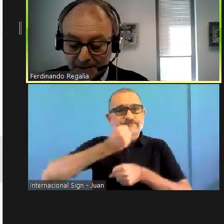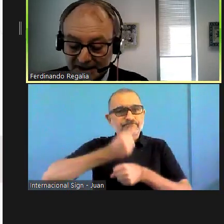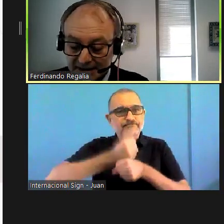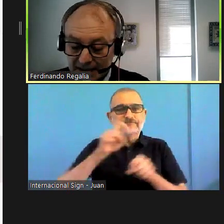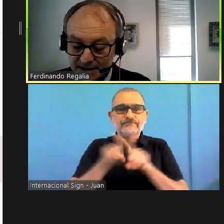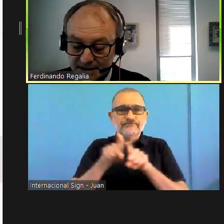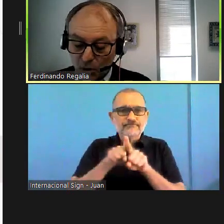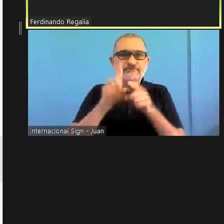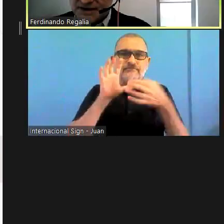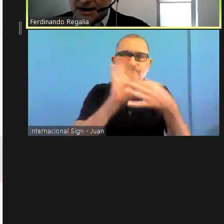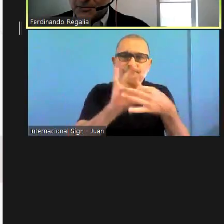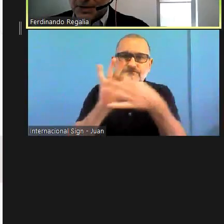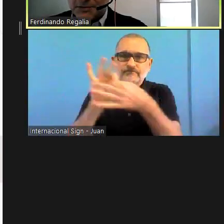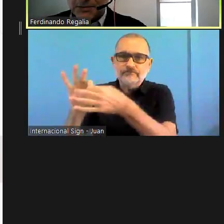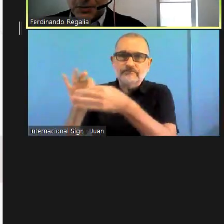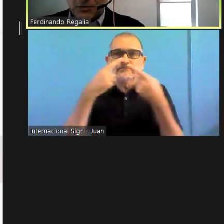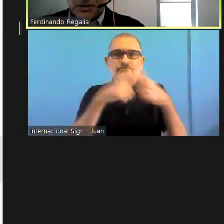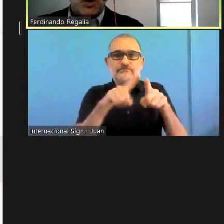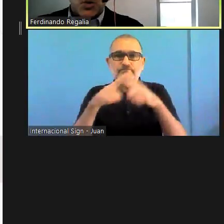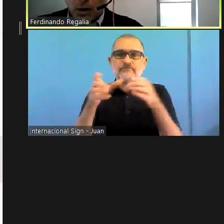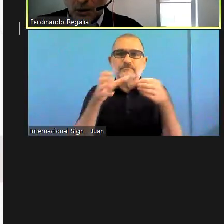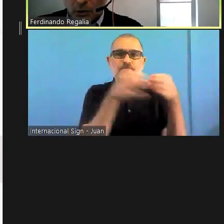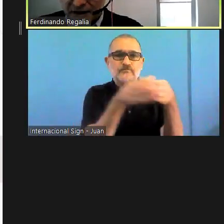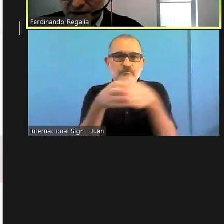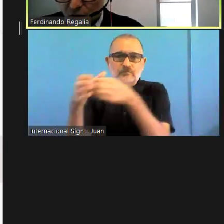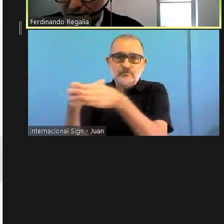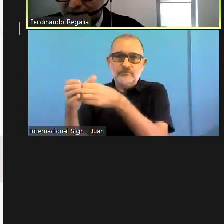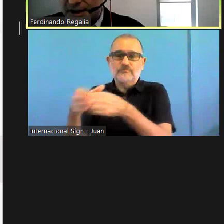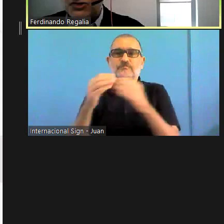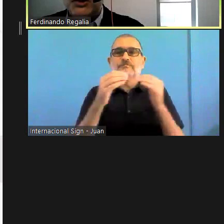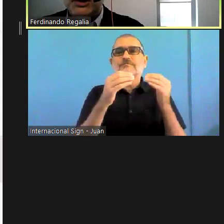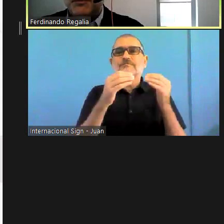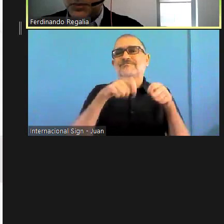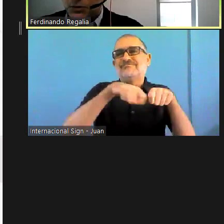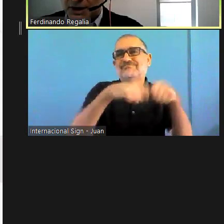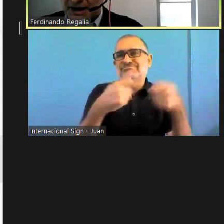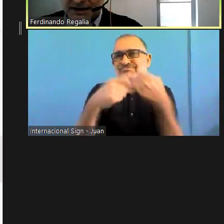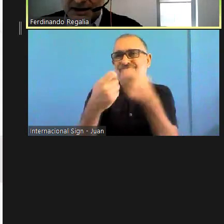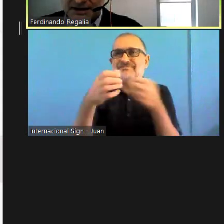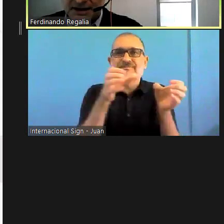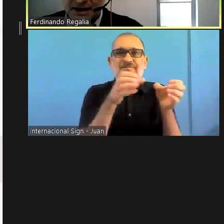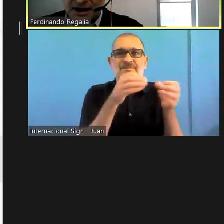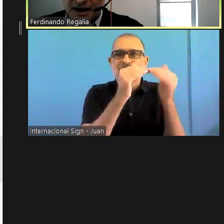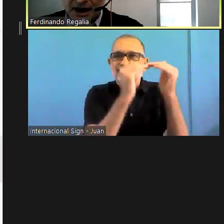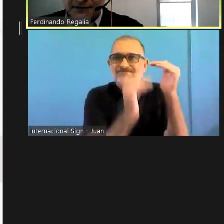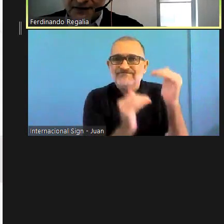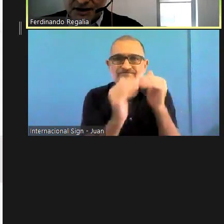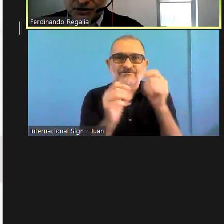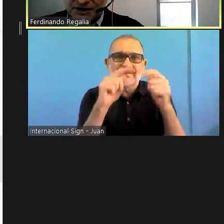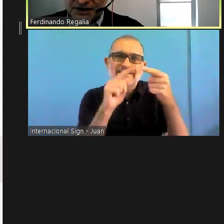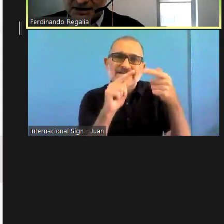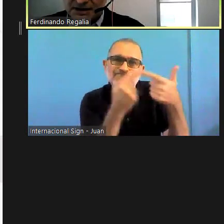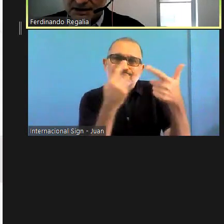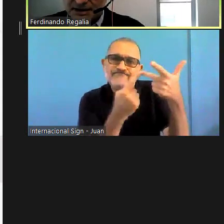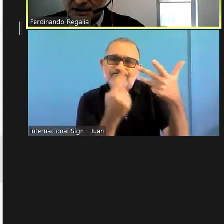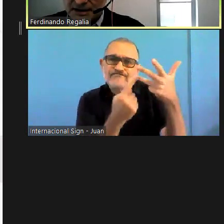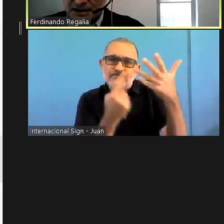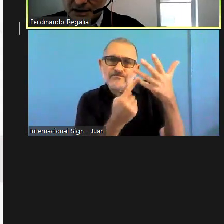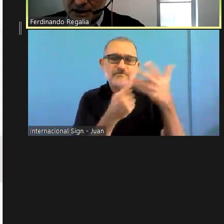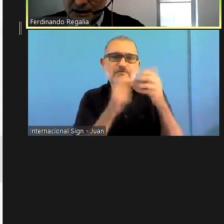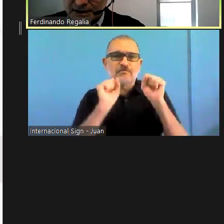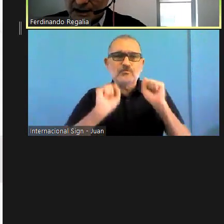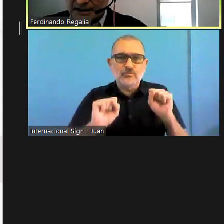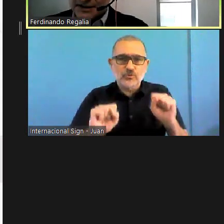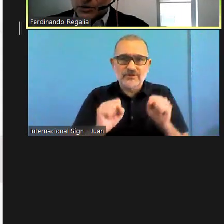la clasificación? La compartimentalización puede ser un problema cuando conocemos la relación entre las ENTs y las